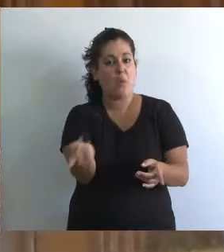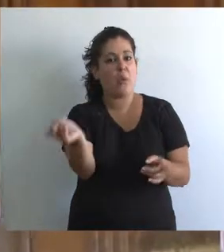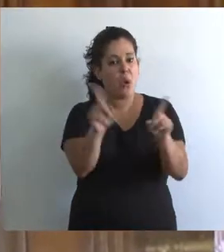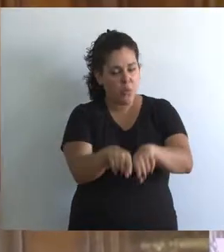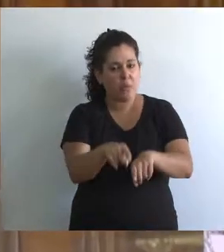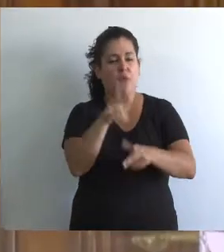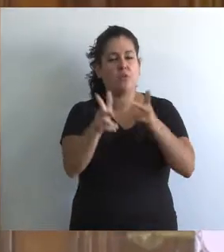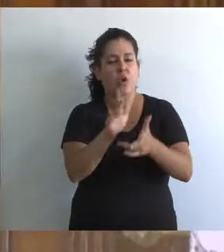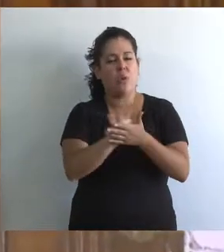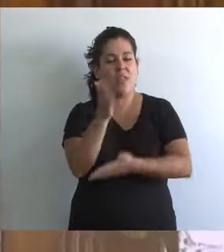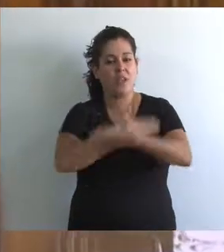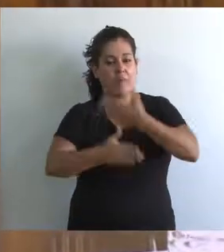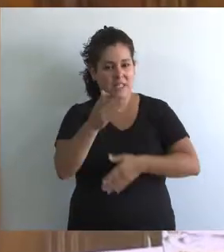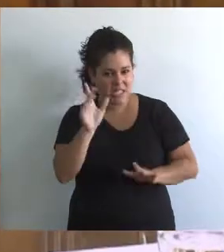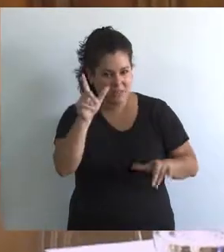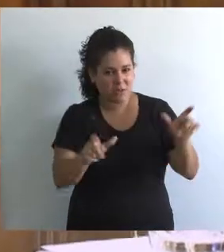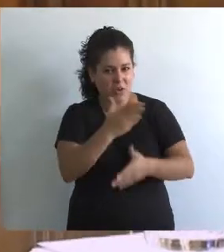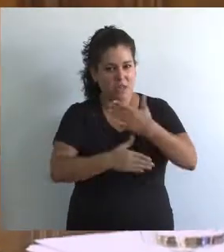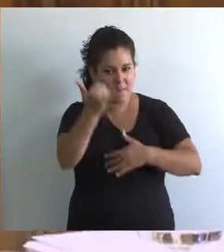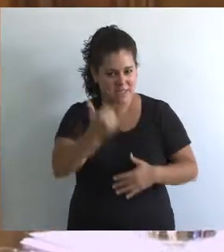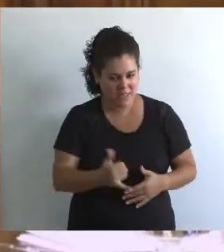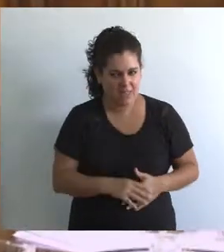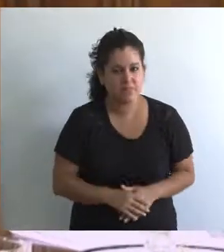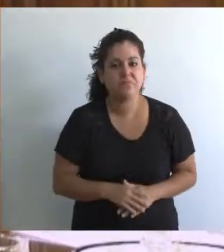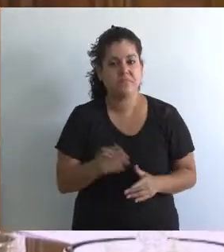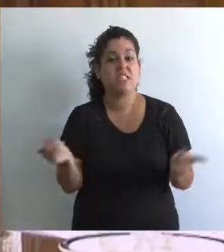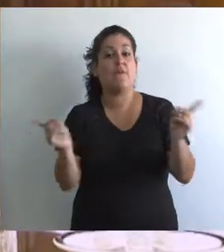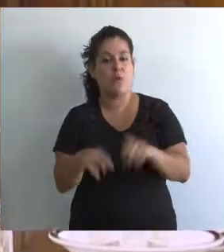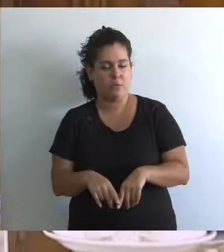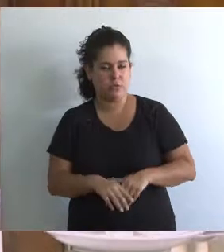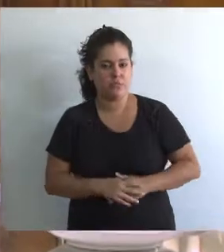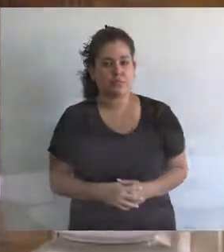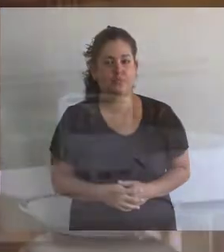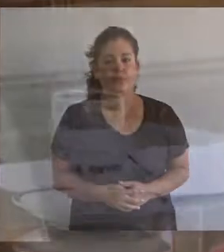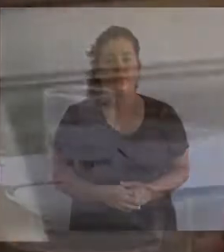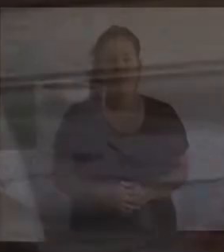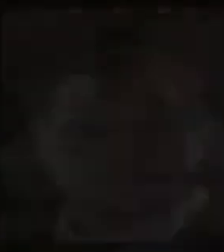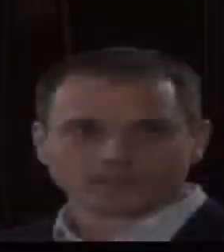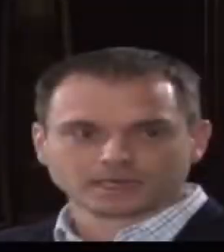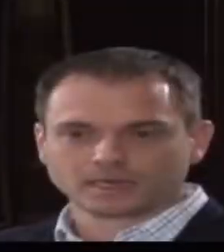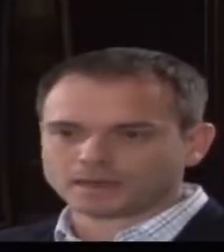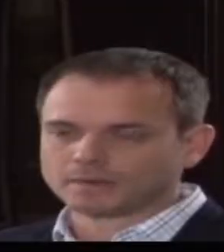de los discapacitados y también de la nacionalización de hidrocarburos. Ya volvemos.